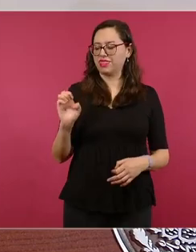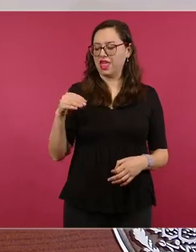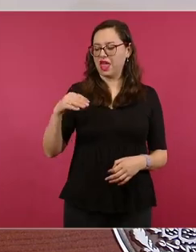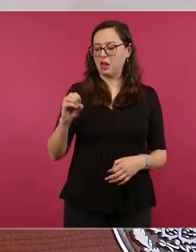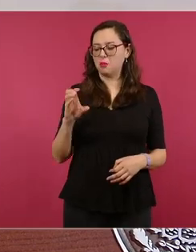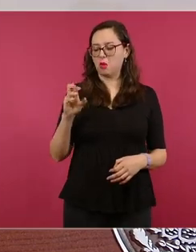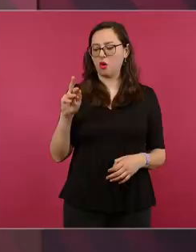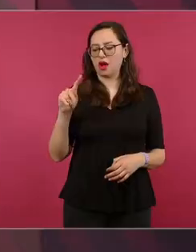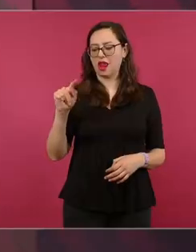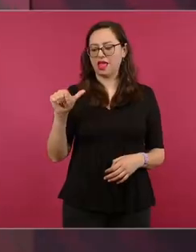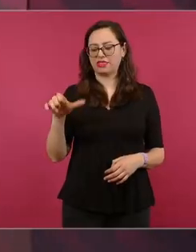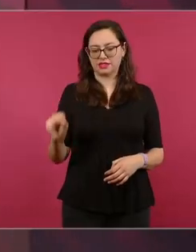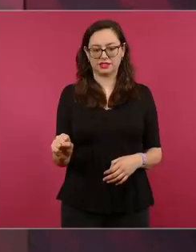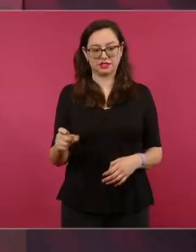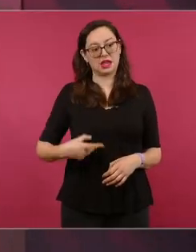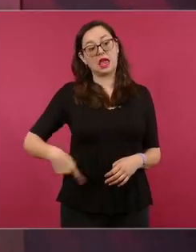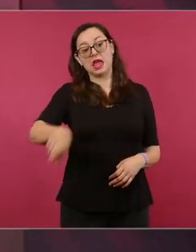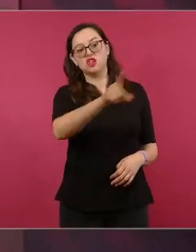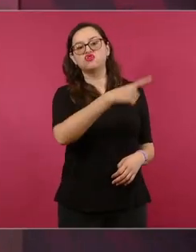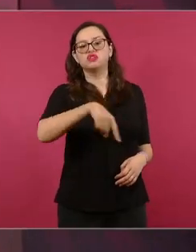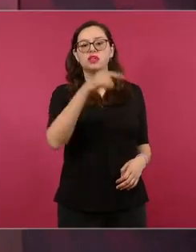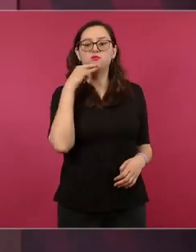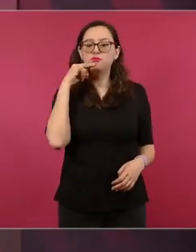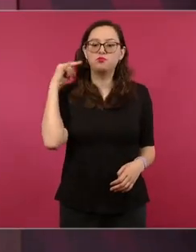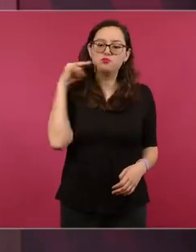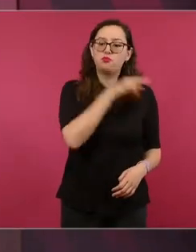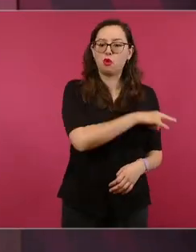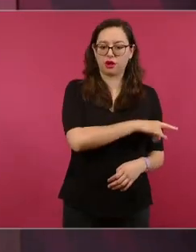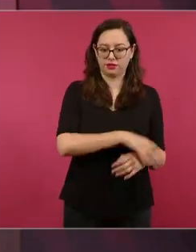no somos hipócritas.